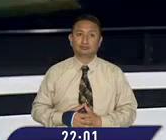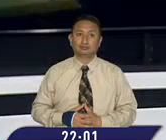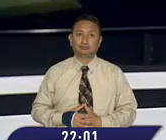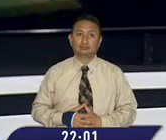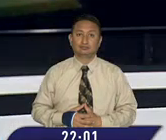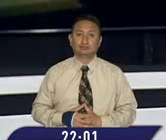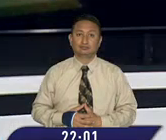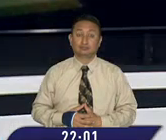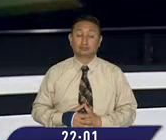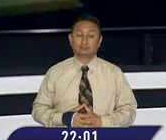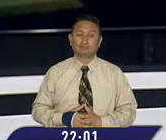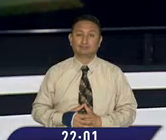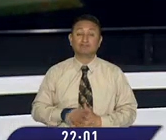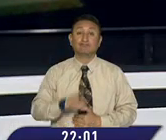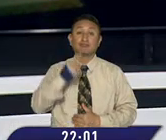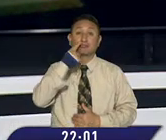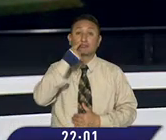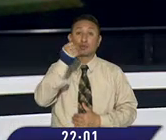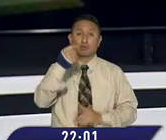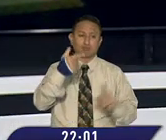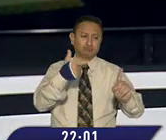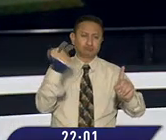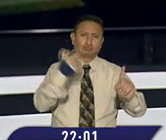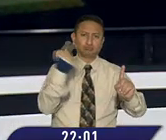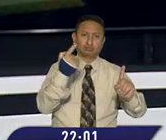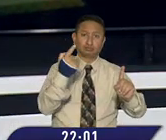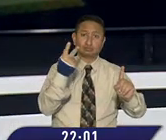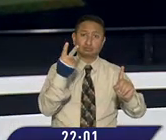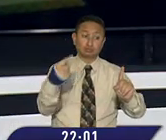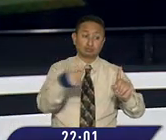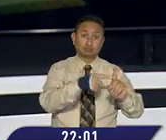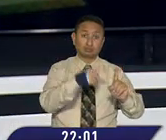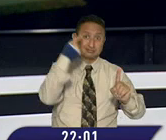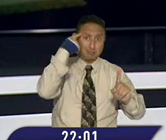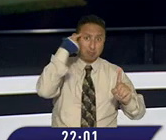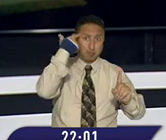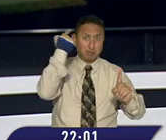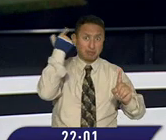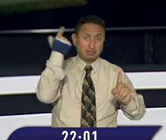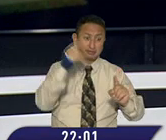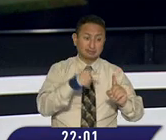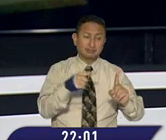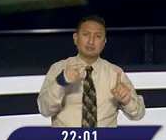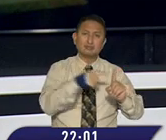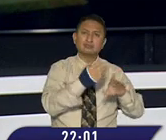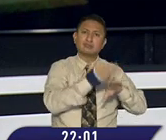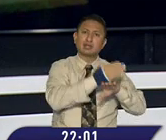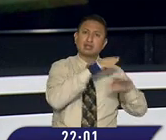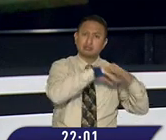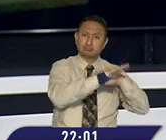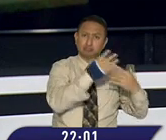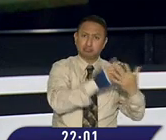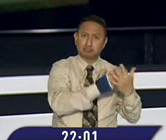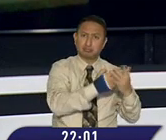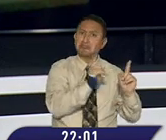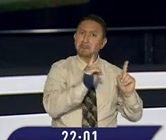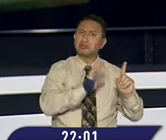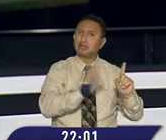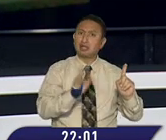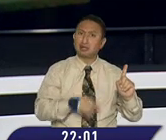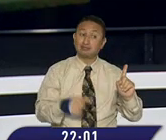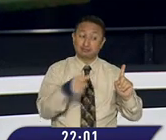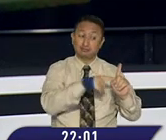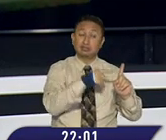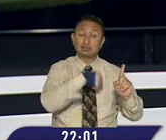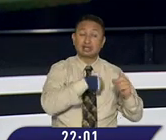Un hombre fue asesinado con dos disparos en la cabeza. La víctima no registraba antecedentes penales y tenía un negocio de aluminio